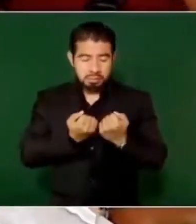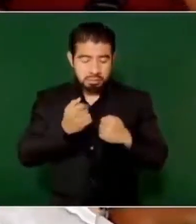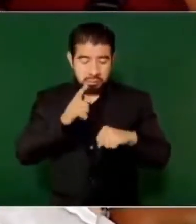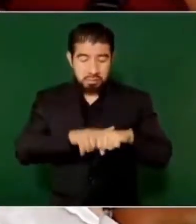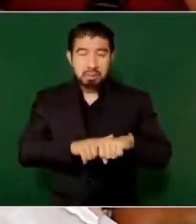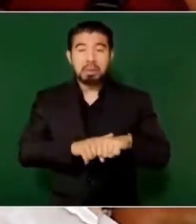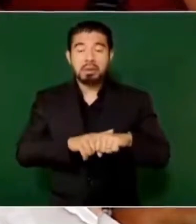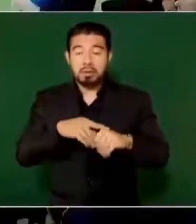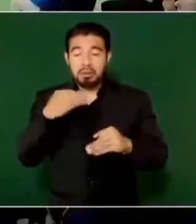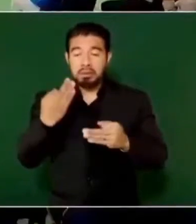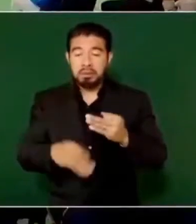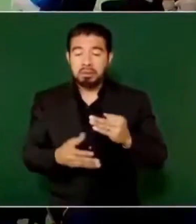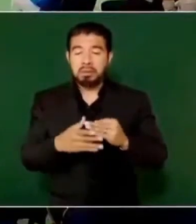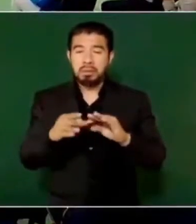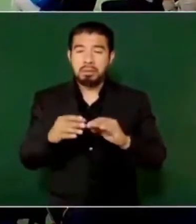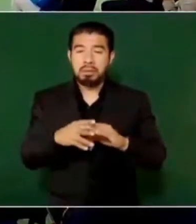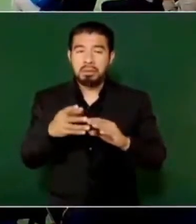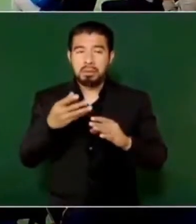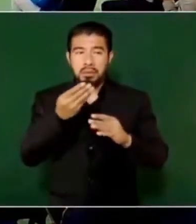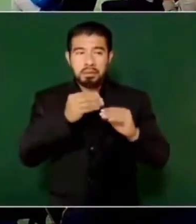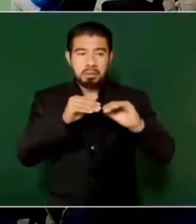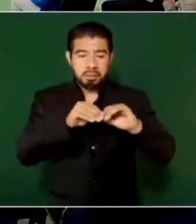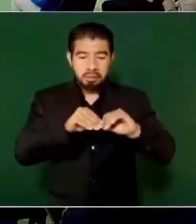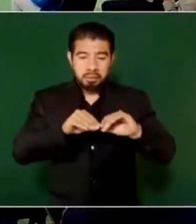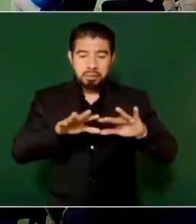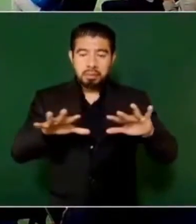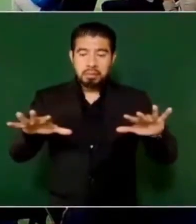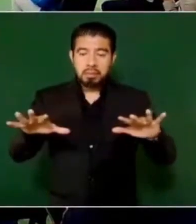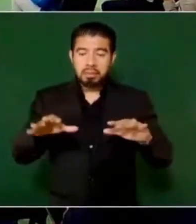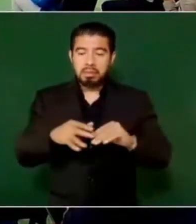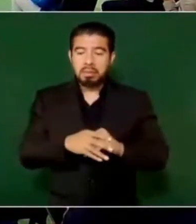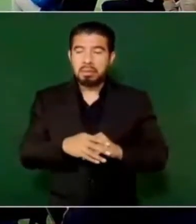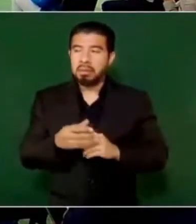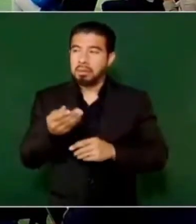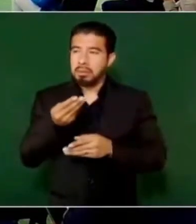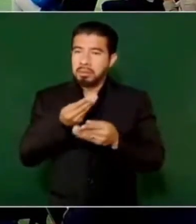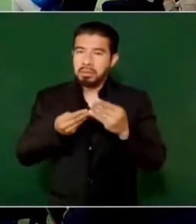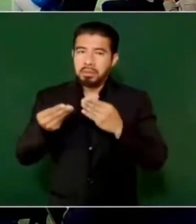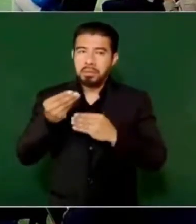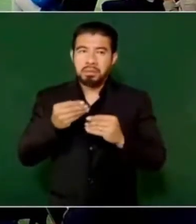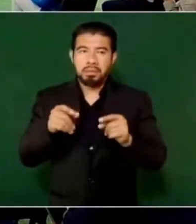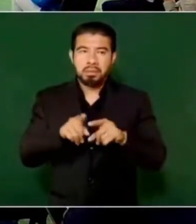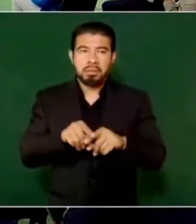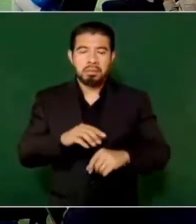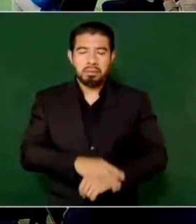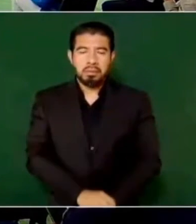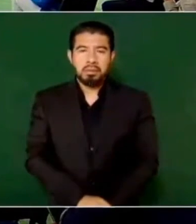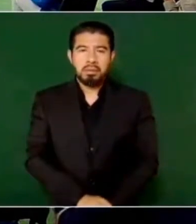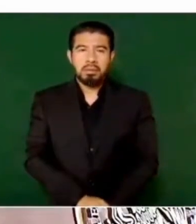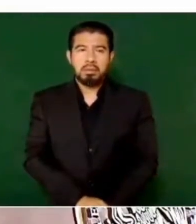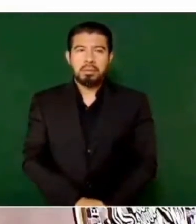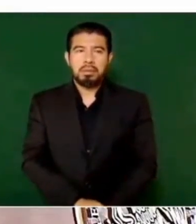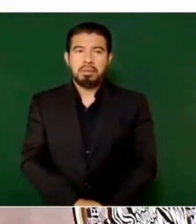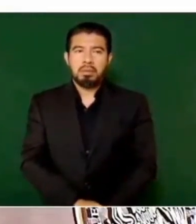faltaba la distribución de la riqueza, incluso ya estaba acusando